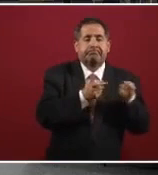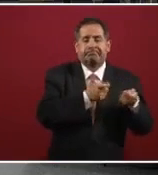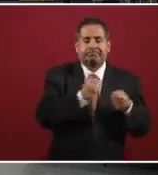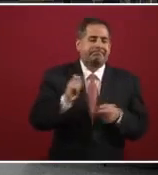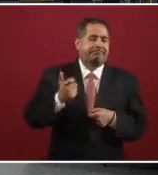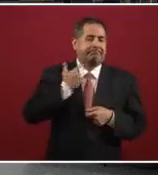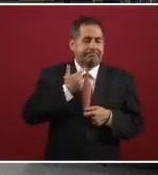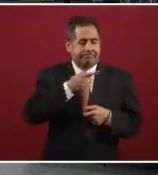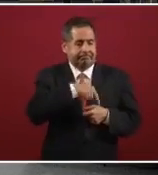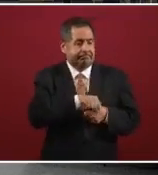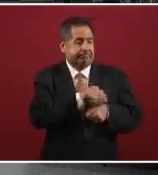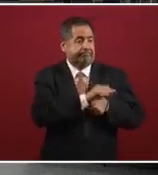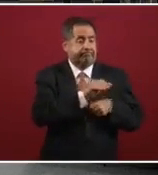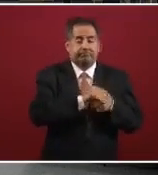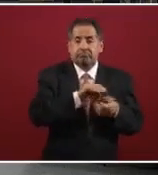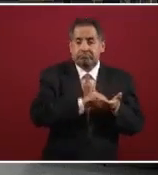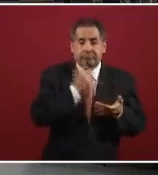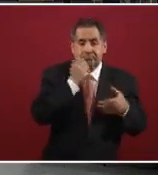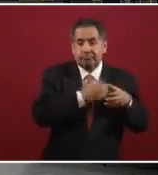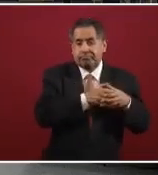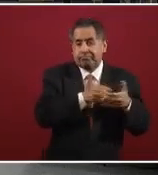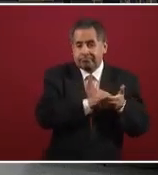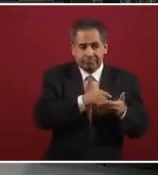ya sus defensores